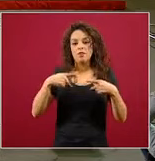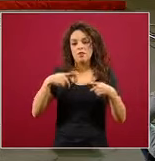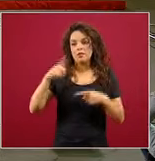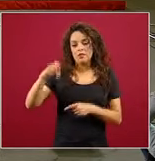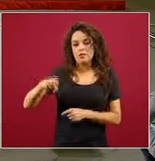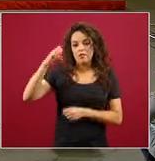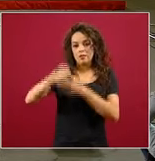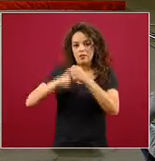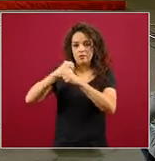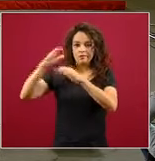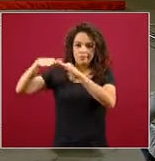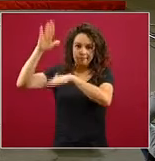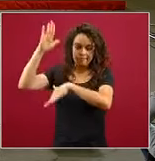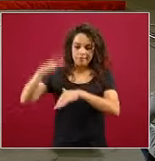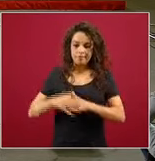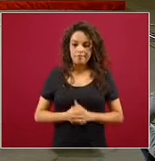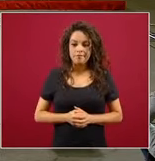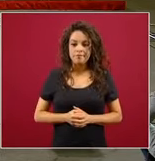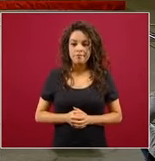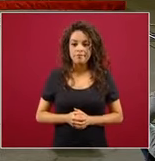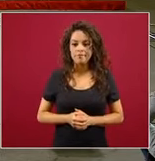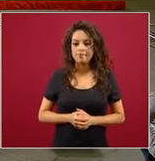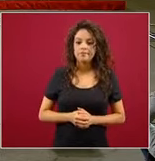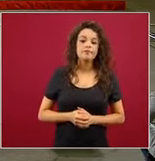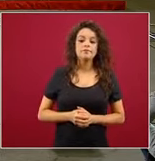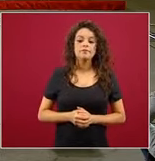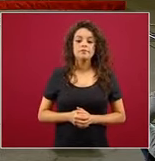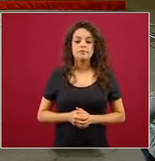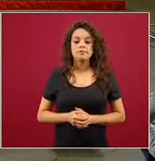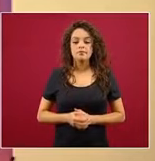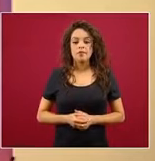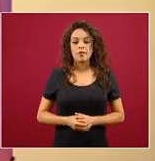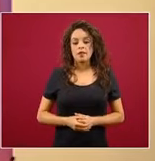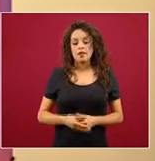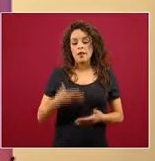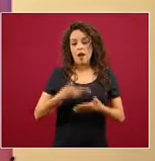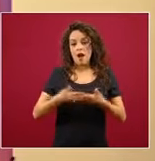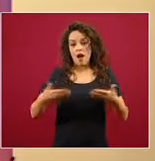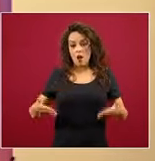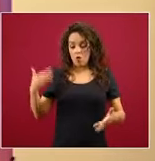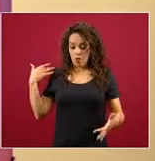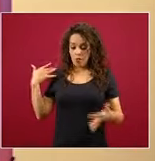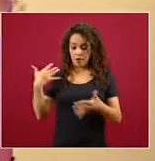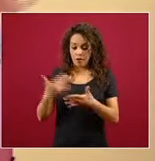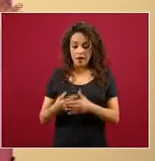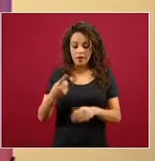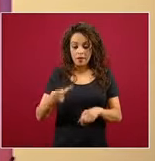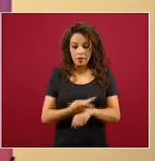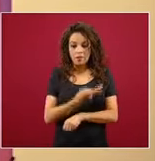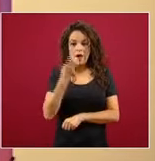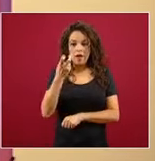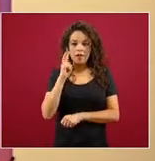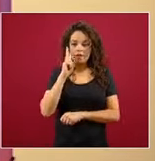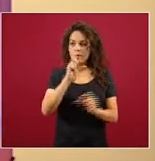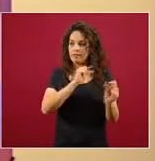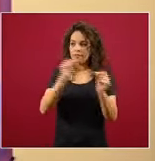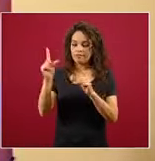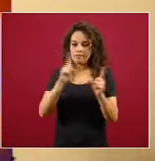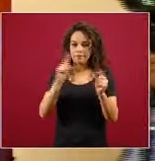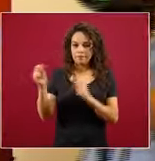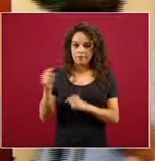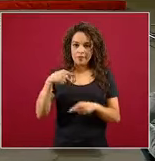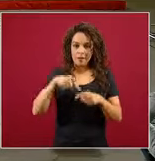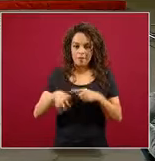introducción con información de lo que ha sucedido hasta el momento en la epidemia de COVID en México a este grupo de